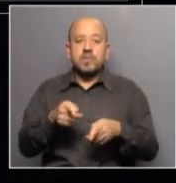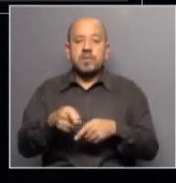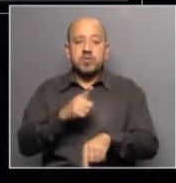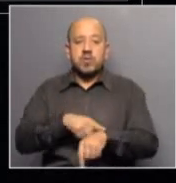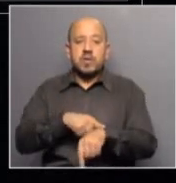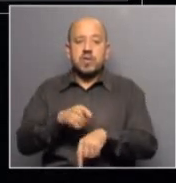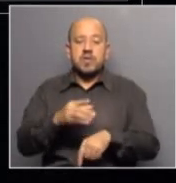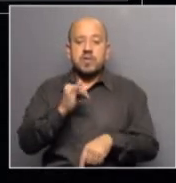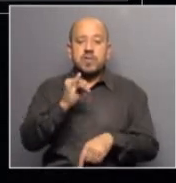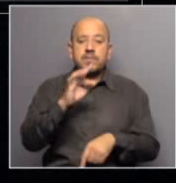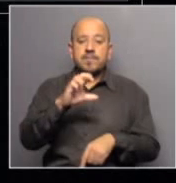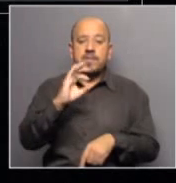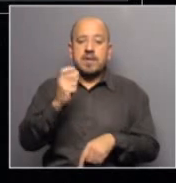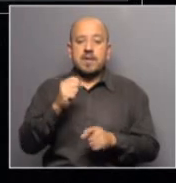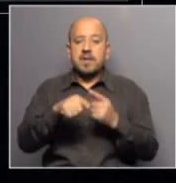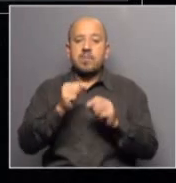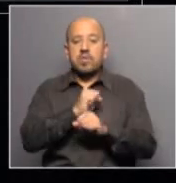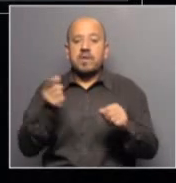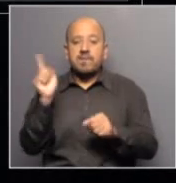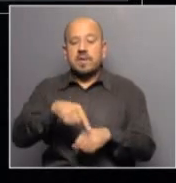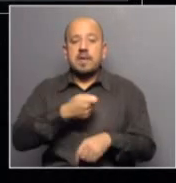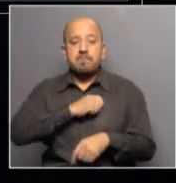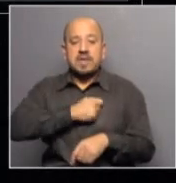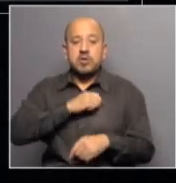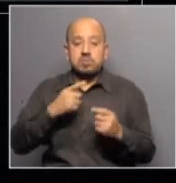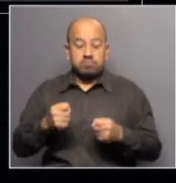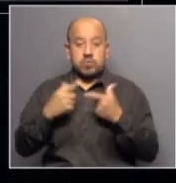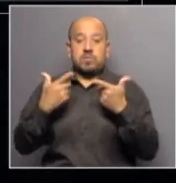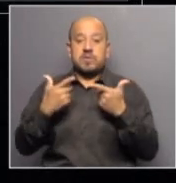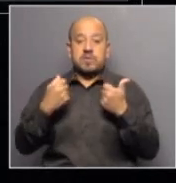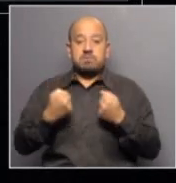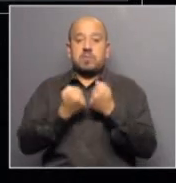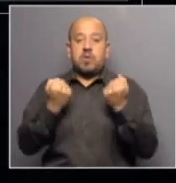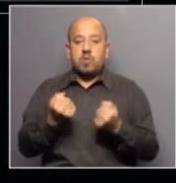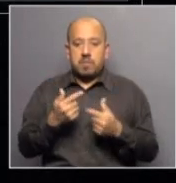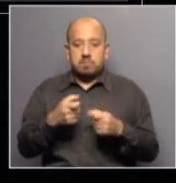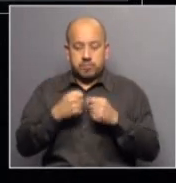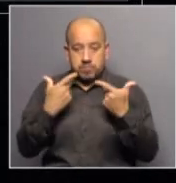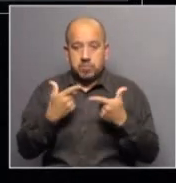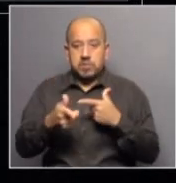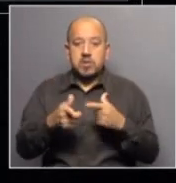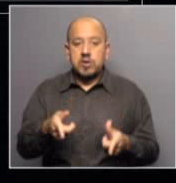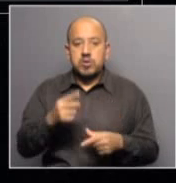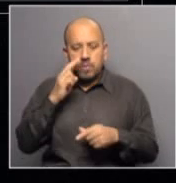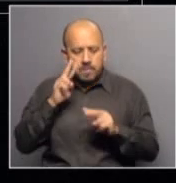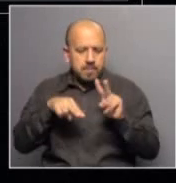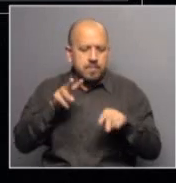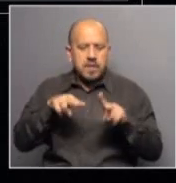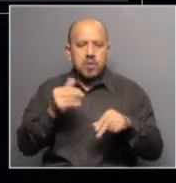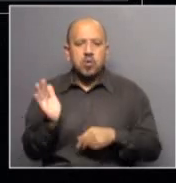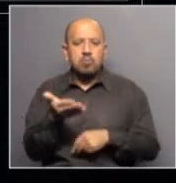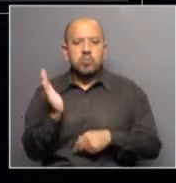funcionamiento, el IRCA puede venir a hacer inspecciones sorpresas. En esas inspecciones, ellos fiscalizan cuestiones que tienen que ver con la